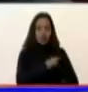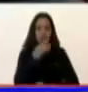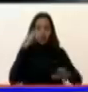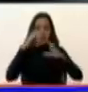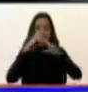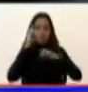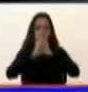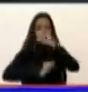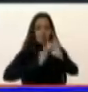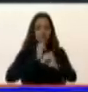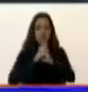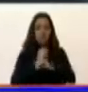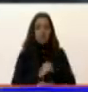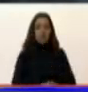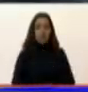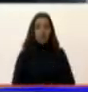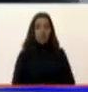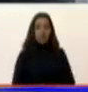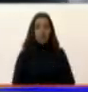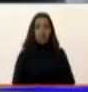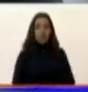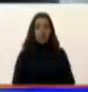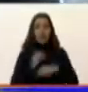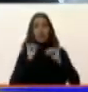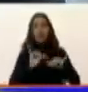Comunicación Internacional. Por eso